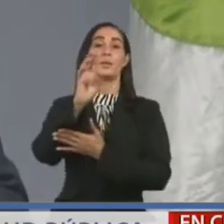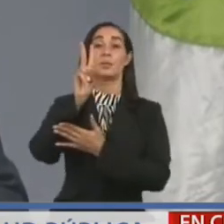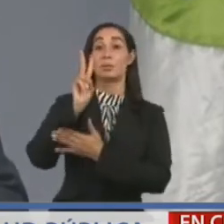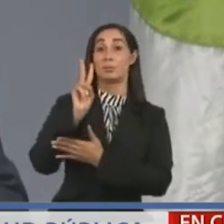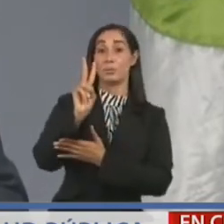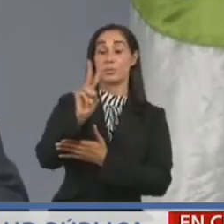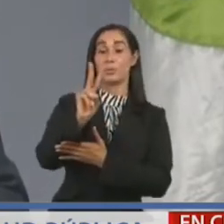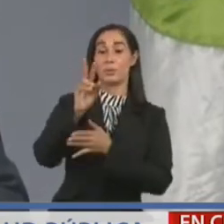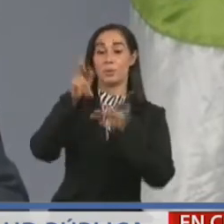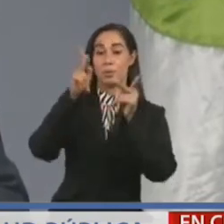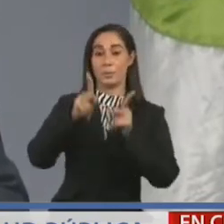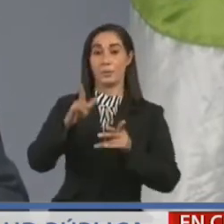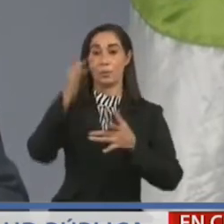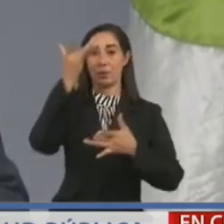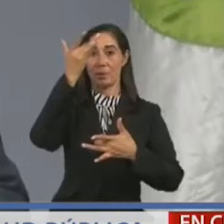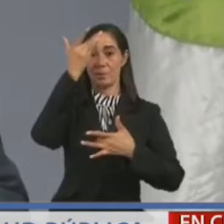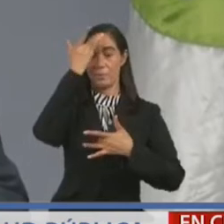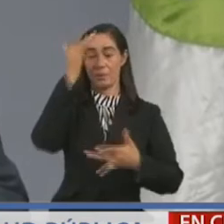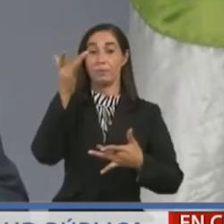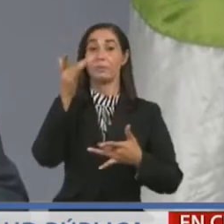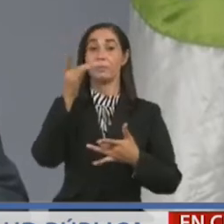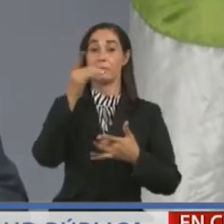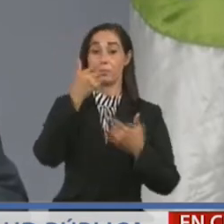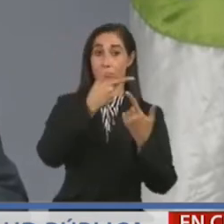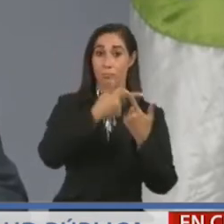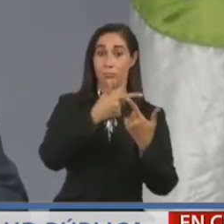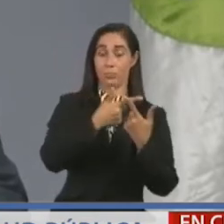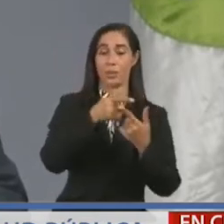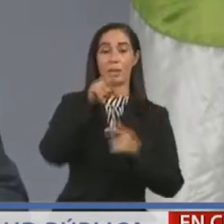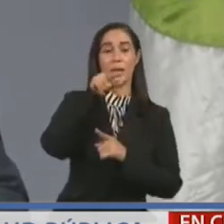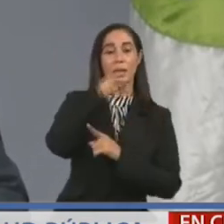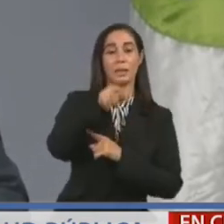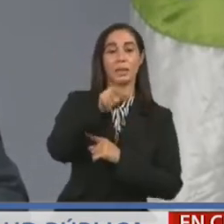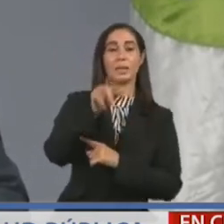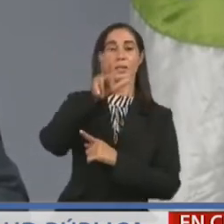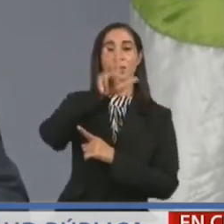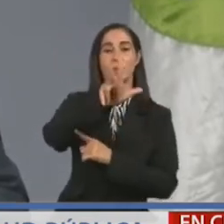957.402 casos confirmados. De ellos,